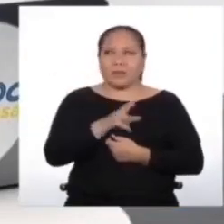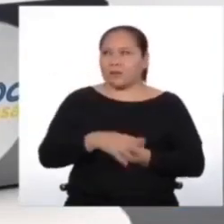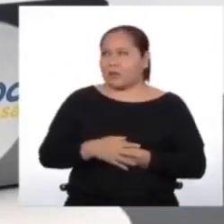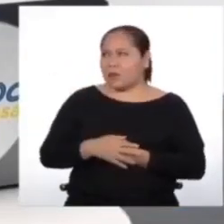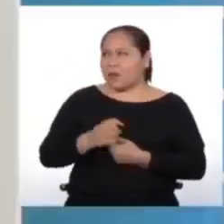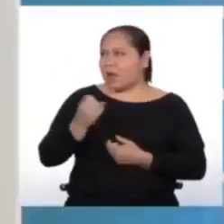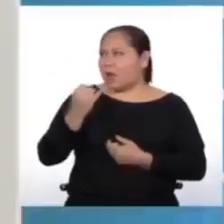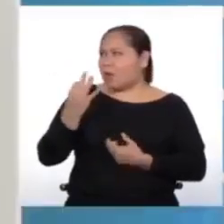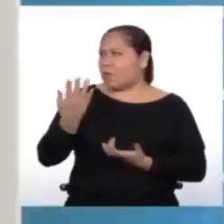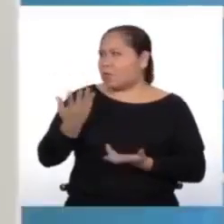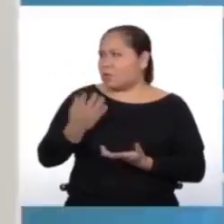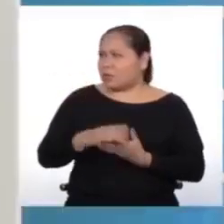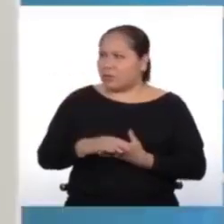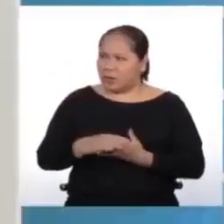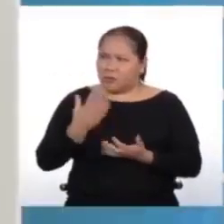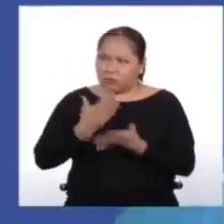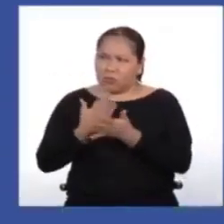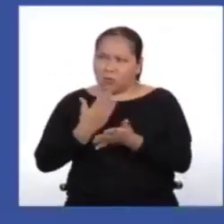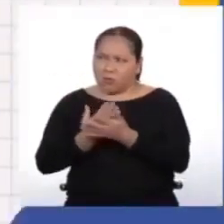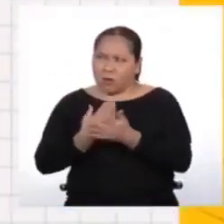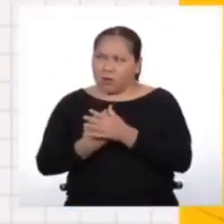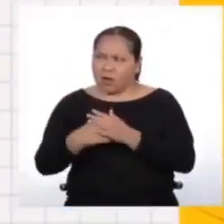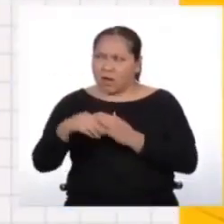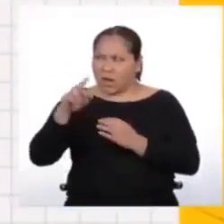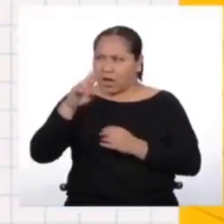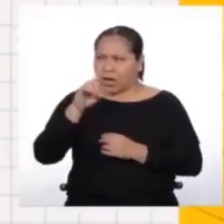calcular la razón? Claro que la hay.